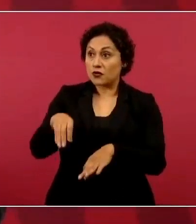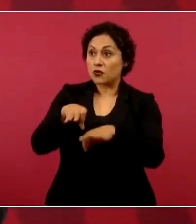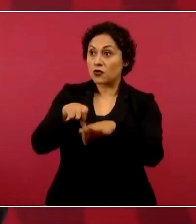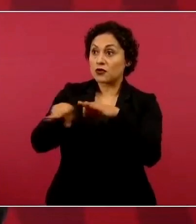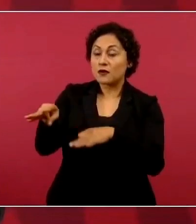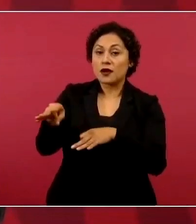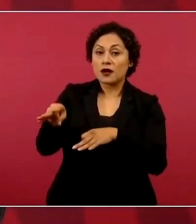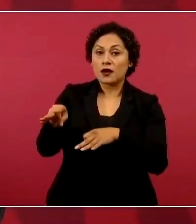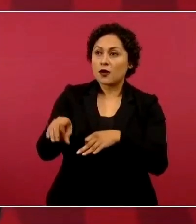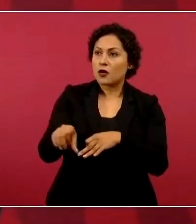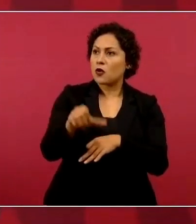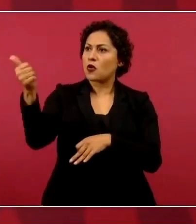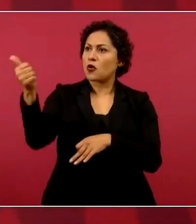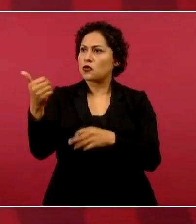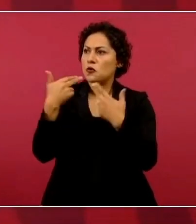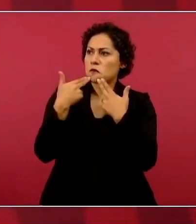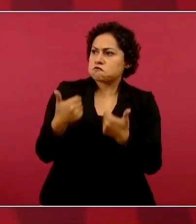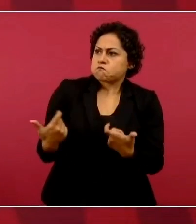hacendado.